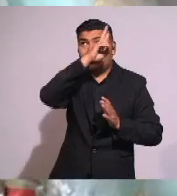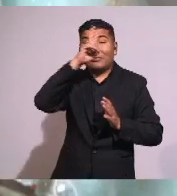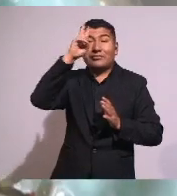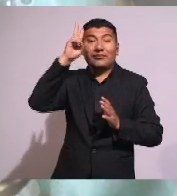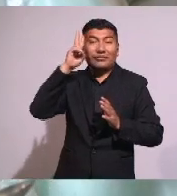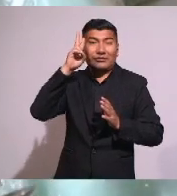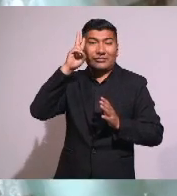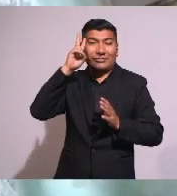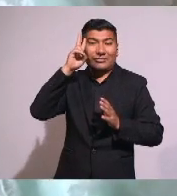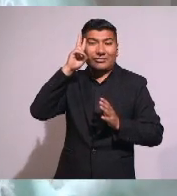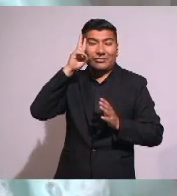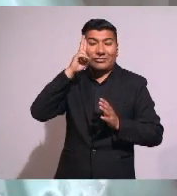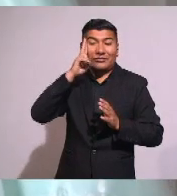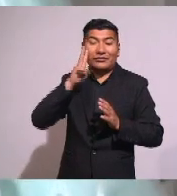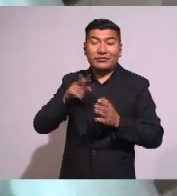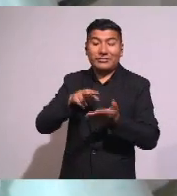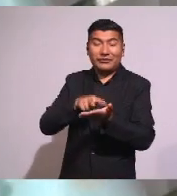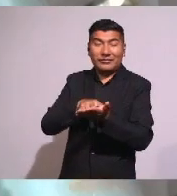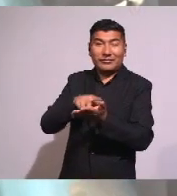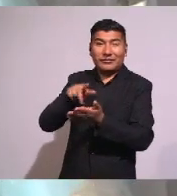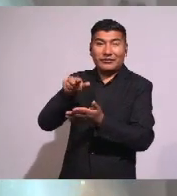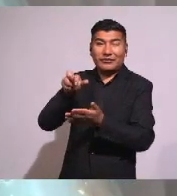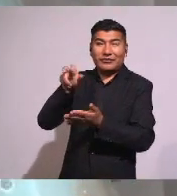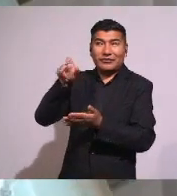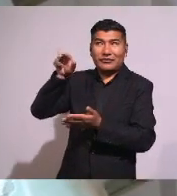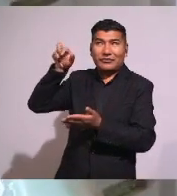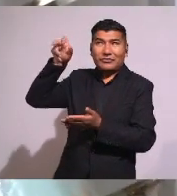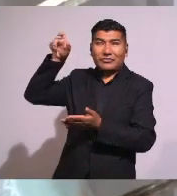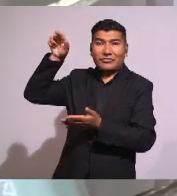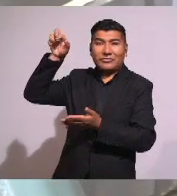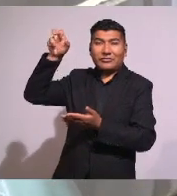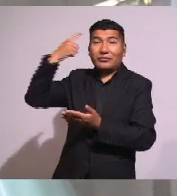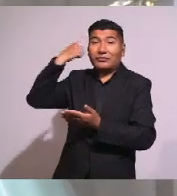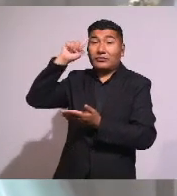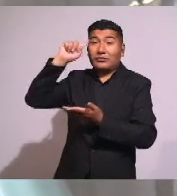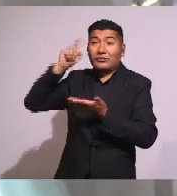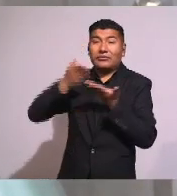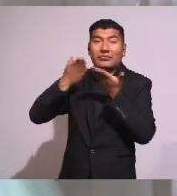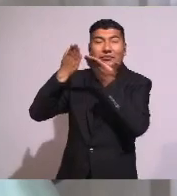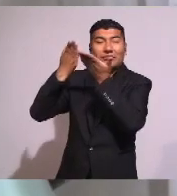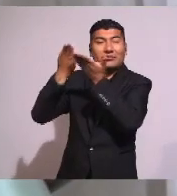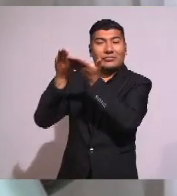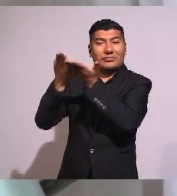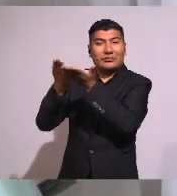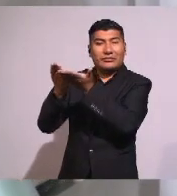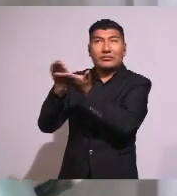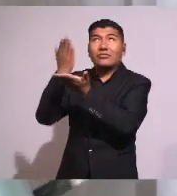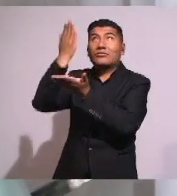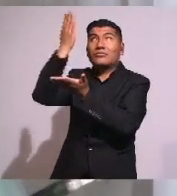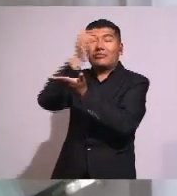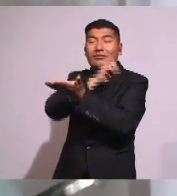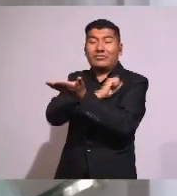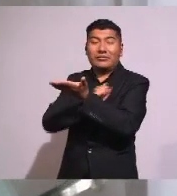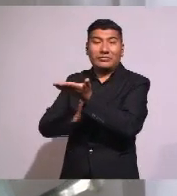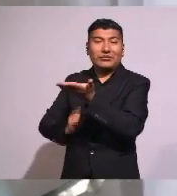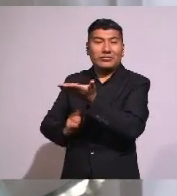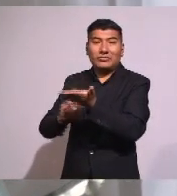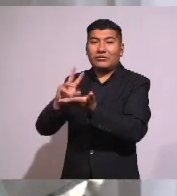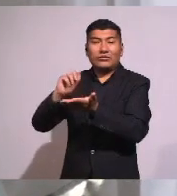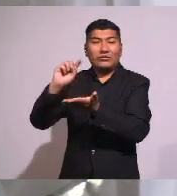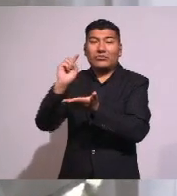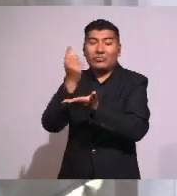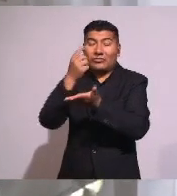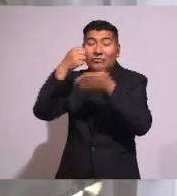María sube estas gradas del templo para presentarlo y ofrecerlo al Señor, no es el